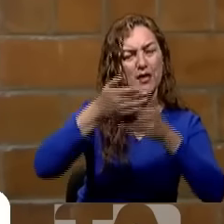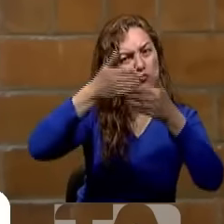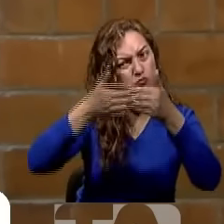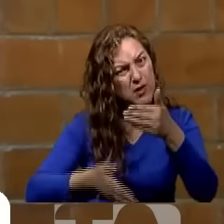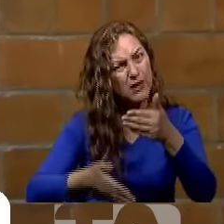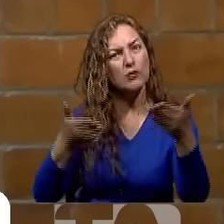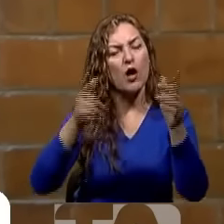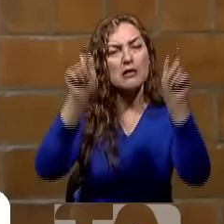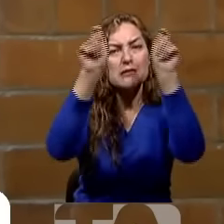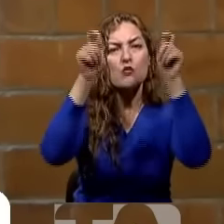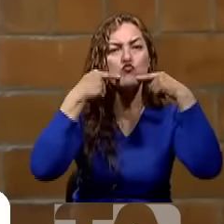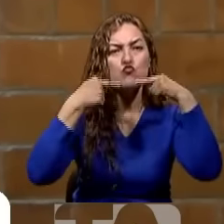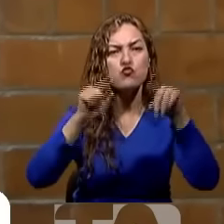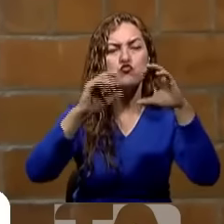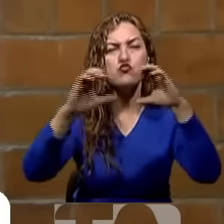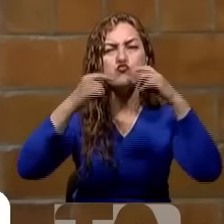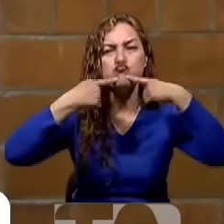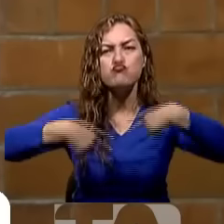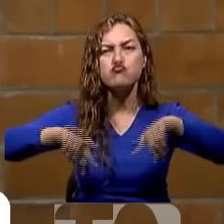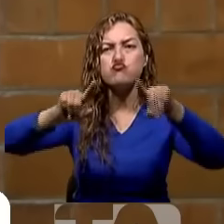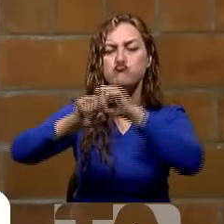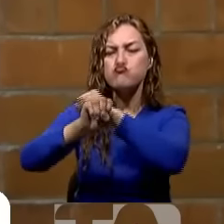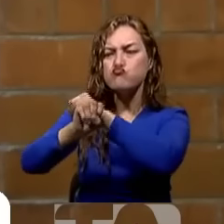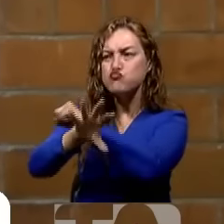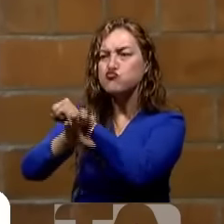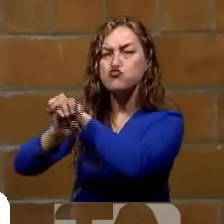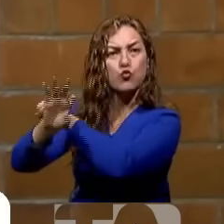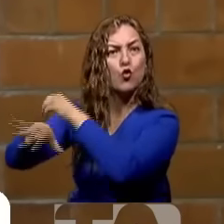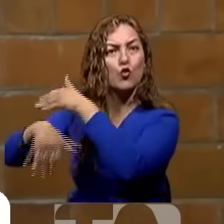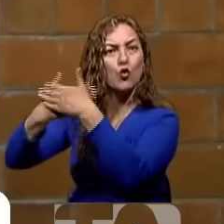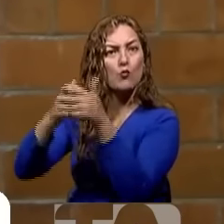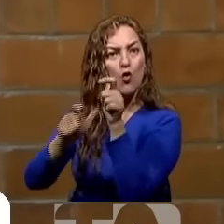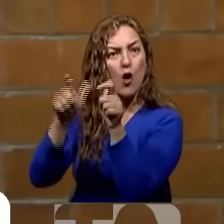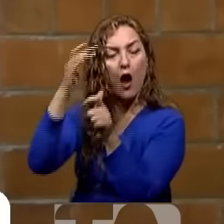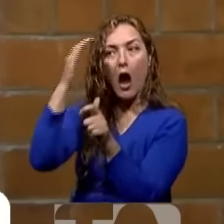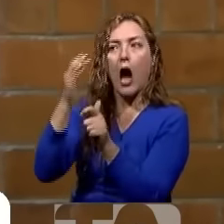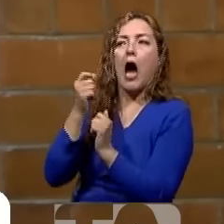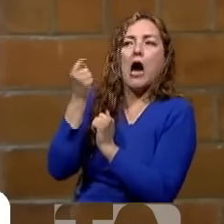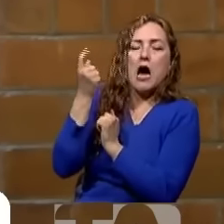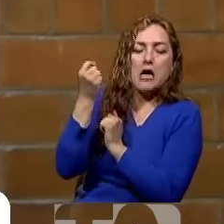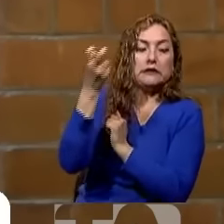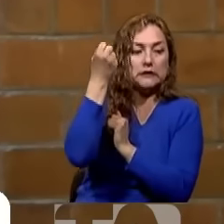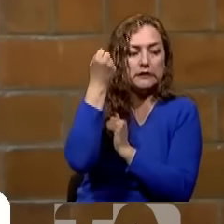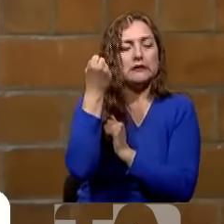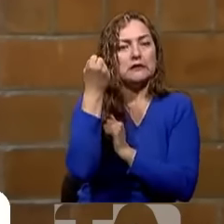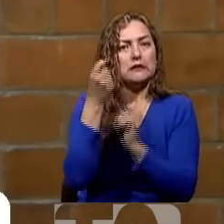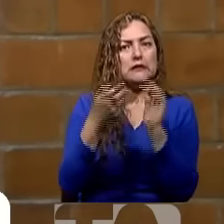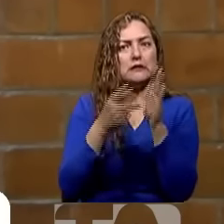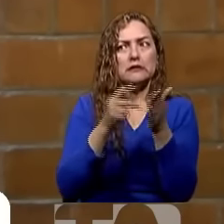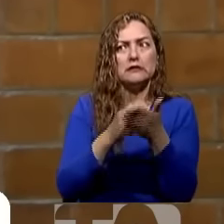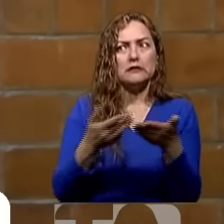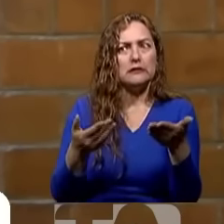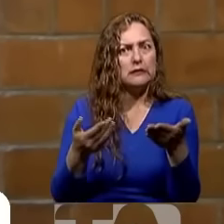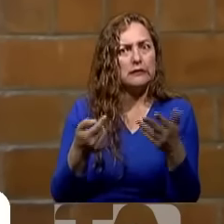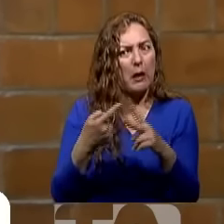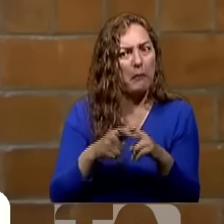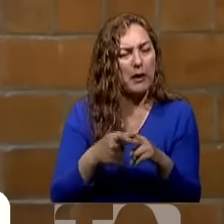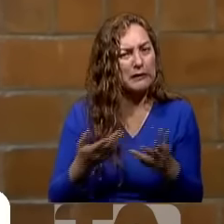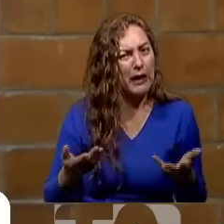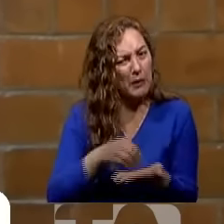hacer campañas de comunicación, de publicidad, y que la ciudadanía conozca de esto. Pero esto no quiere decir de ninguna forma que